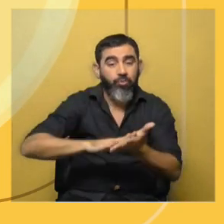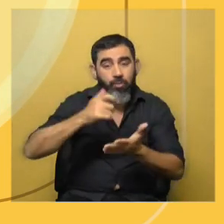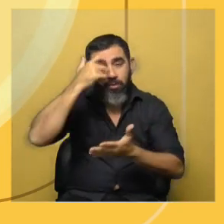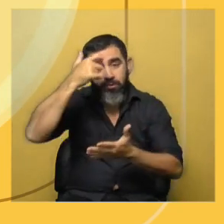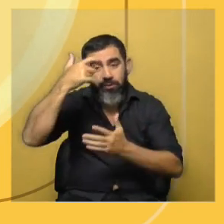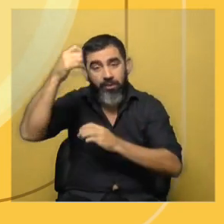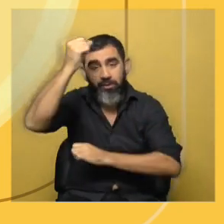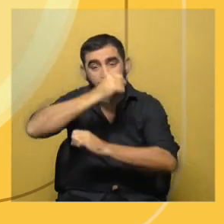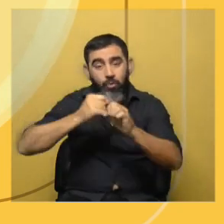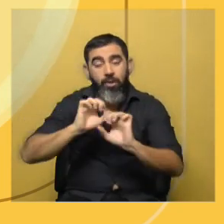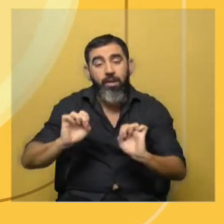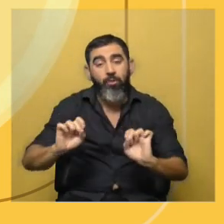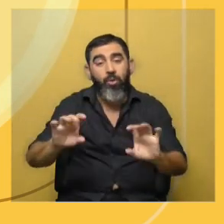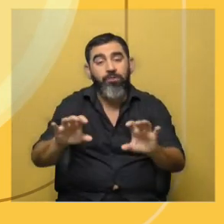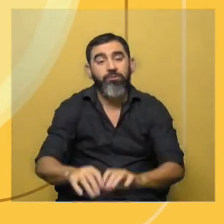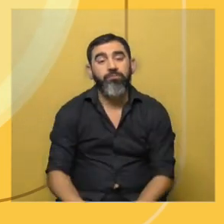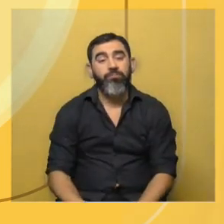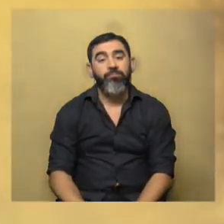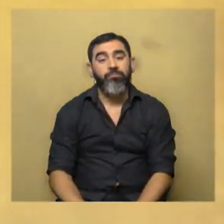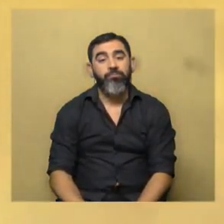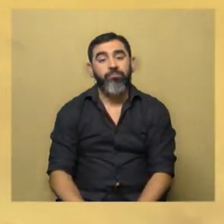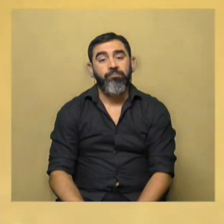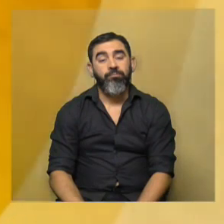ciencia, tecnología o naturaleza.